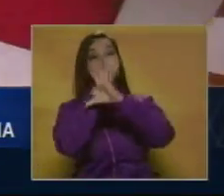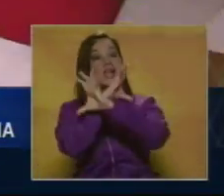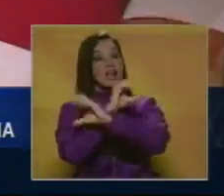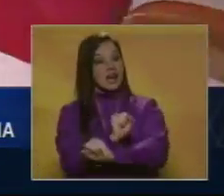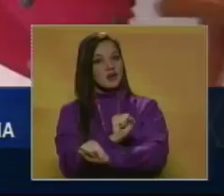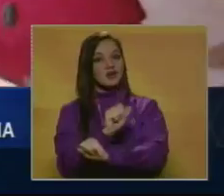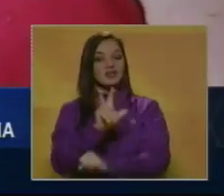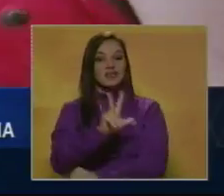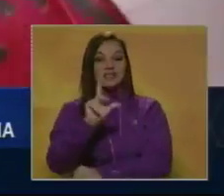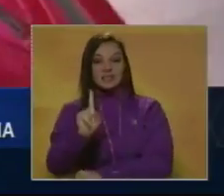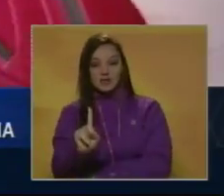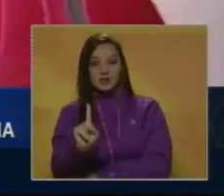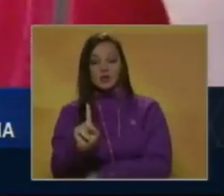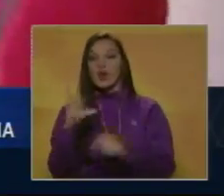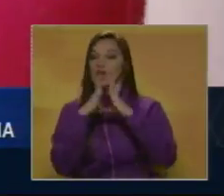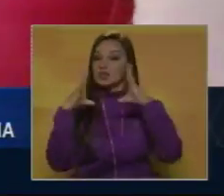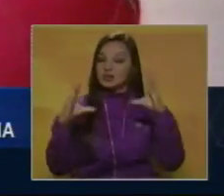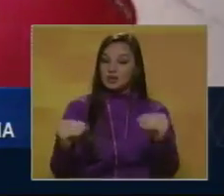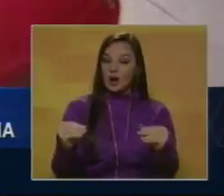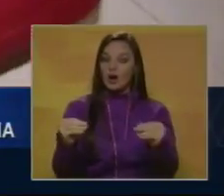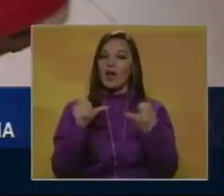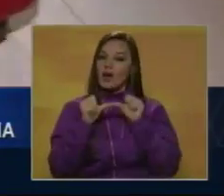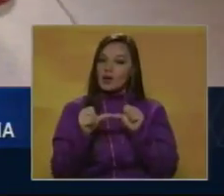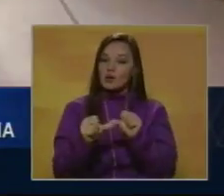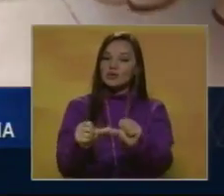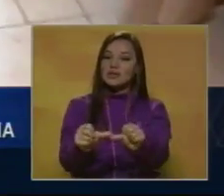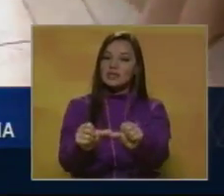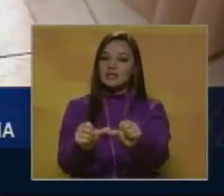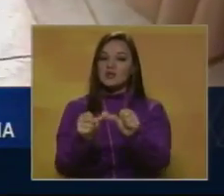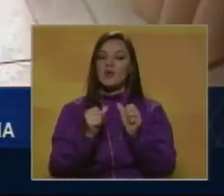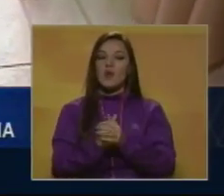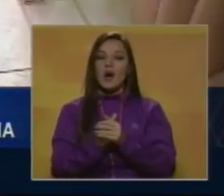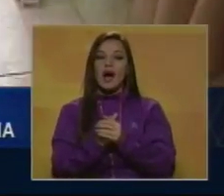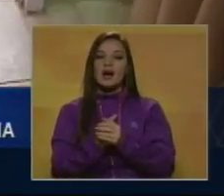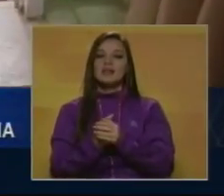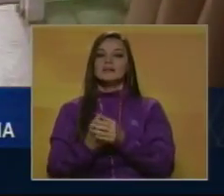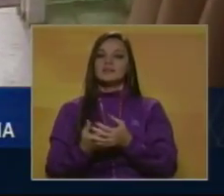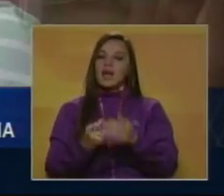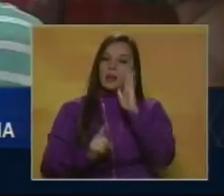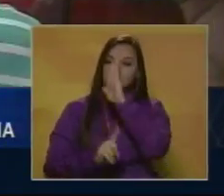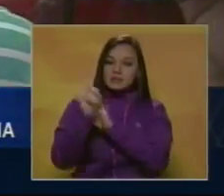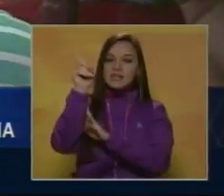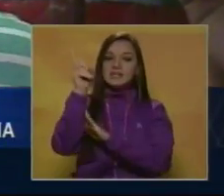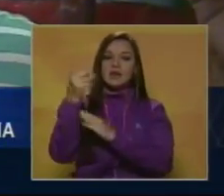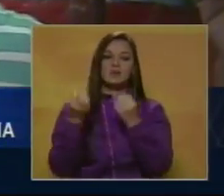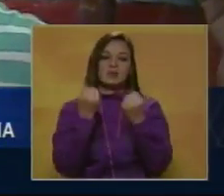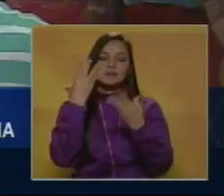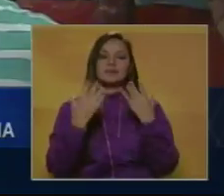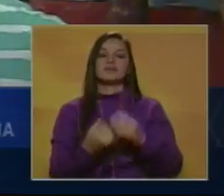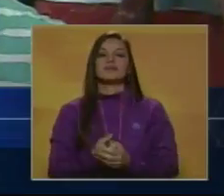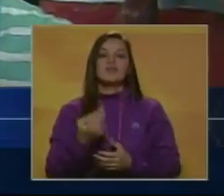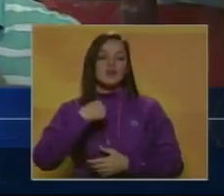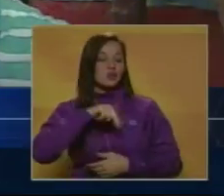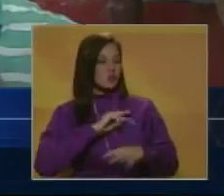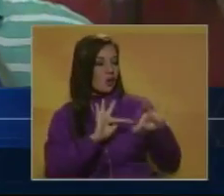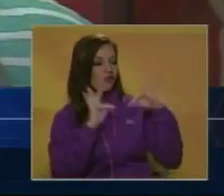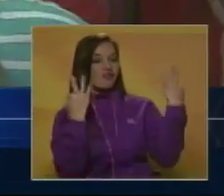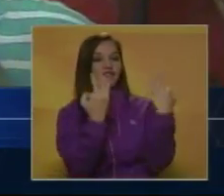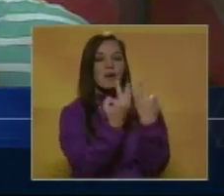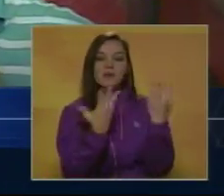año, todas enfocadas en mantener el progreso y la abundancia. Nos reunimos en familia y brindamos, nos tomamos las